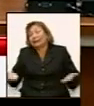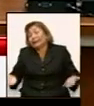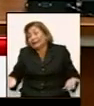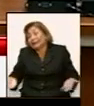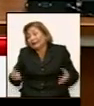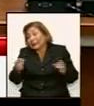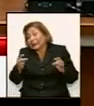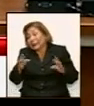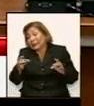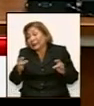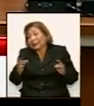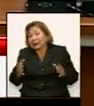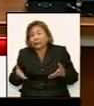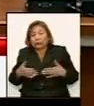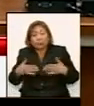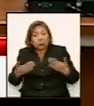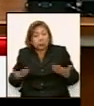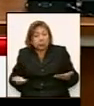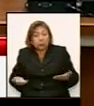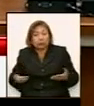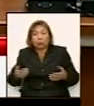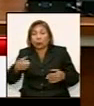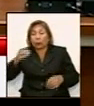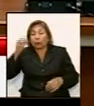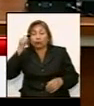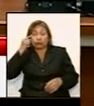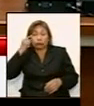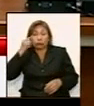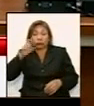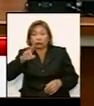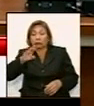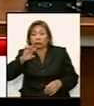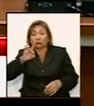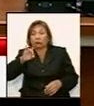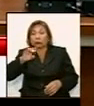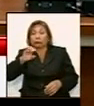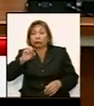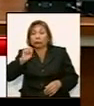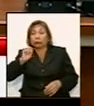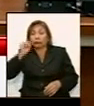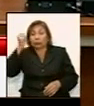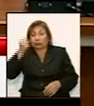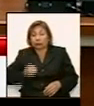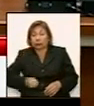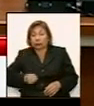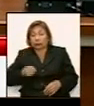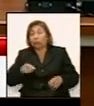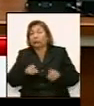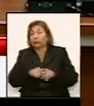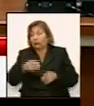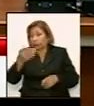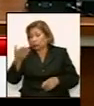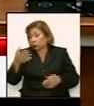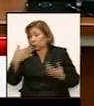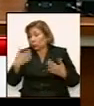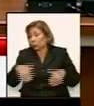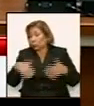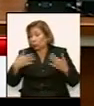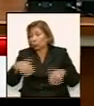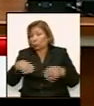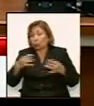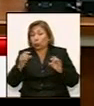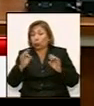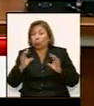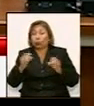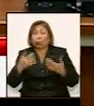estados autoritarios como China y Rusia que demuestran lo peligroso de estas regulaciones para la